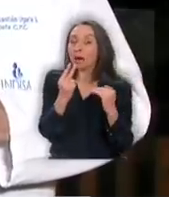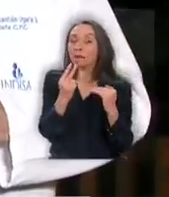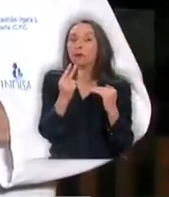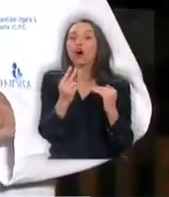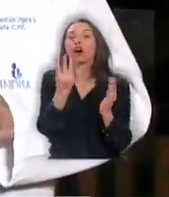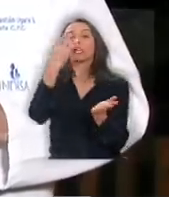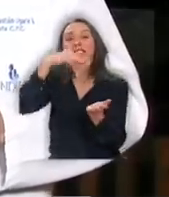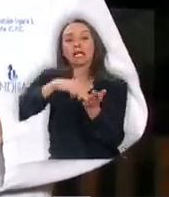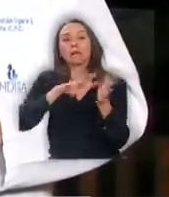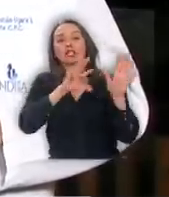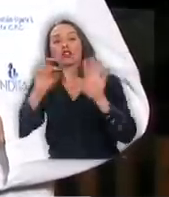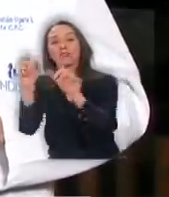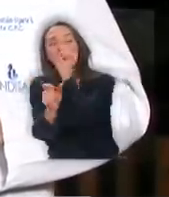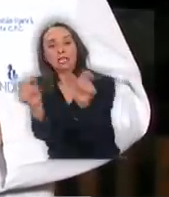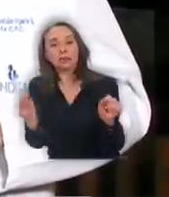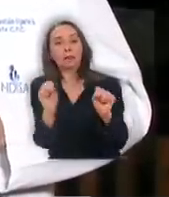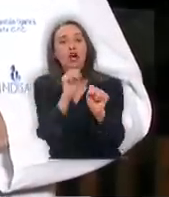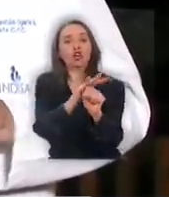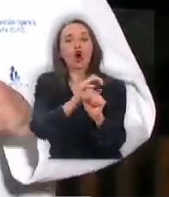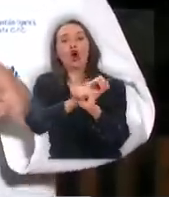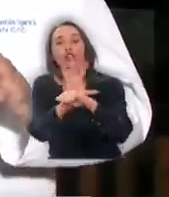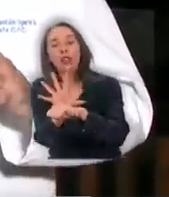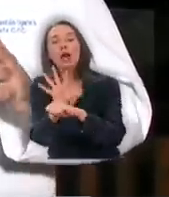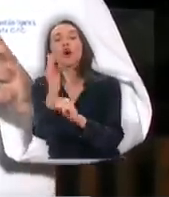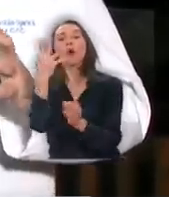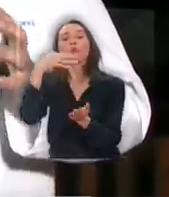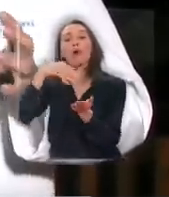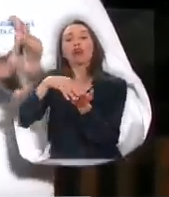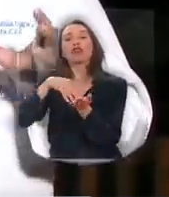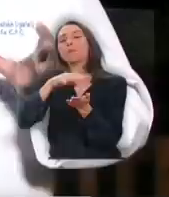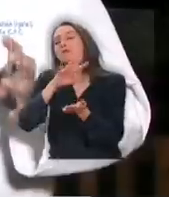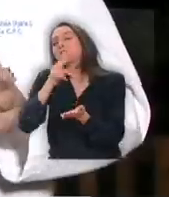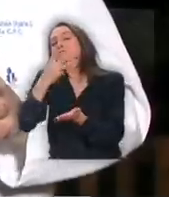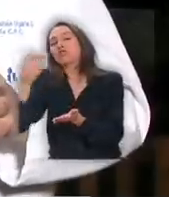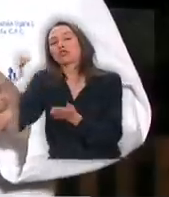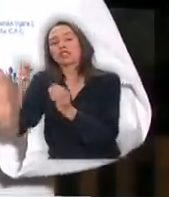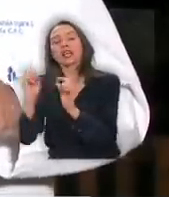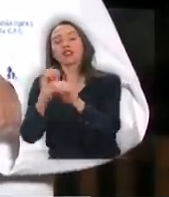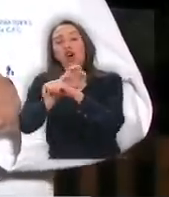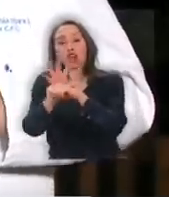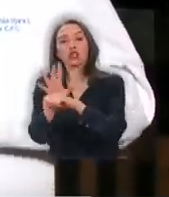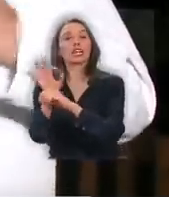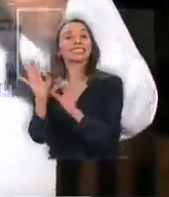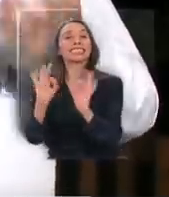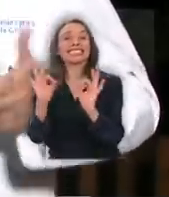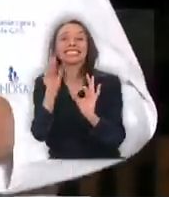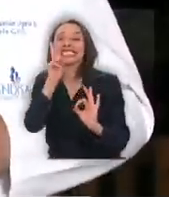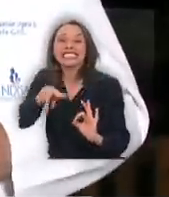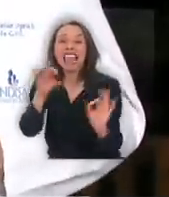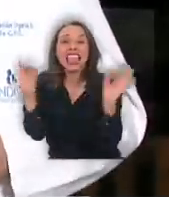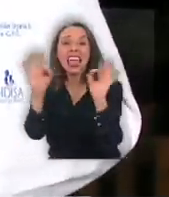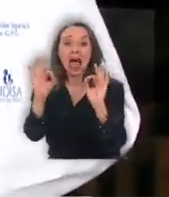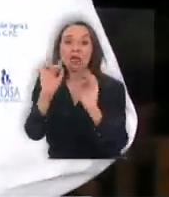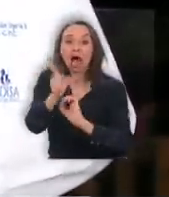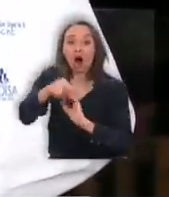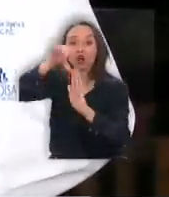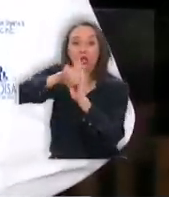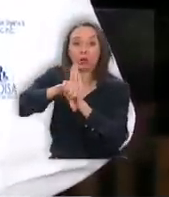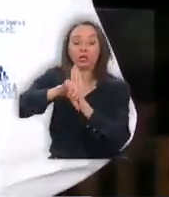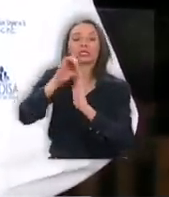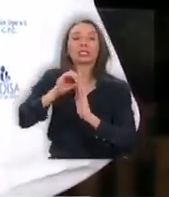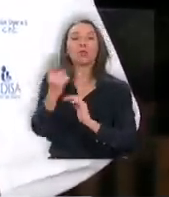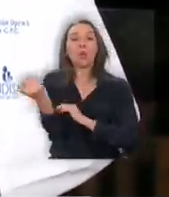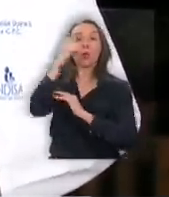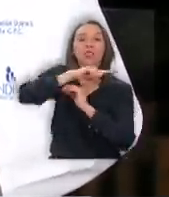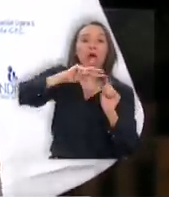a 3.900, a 4.000 y tantos casos, sino un crecimiento que duplicara las cifras de día en